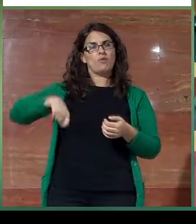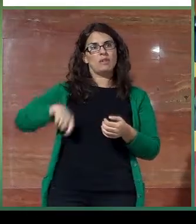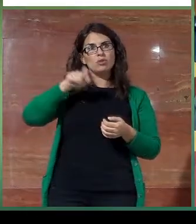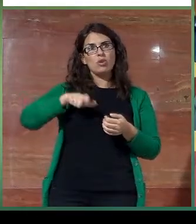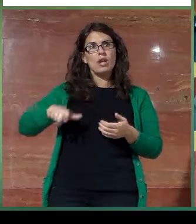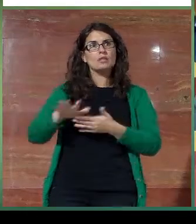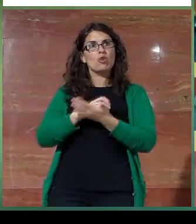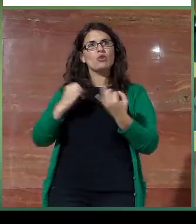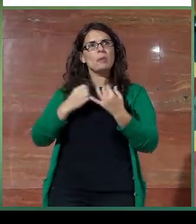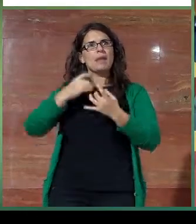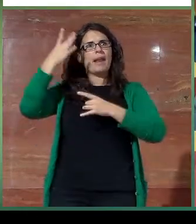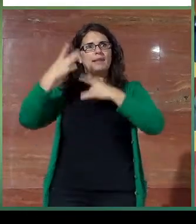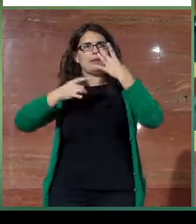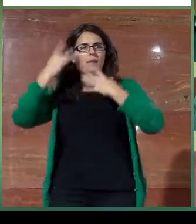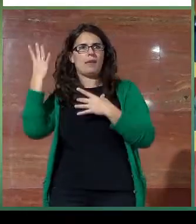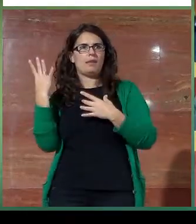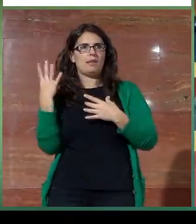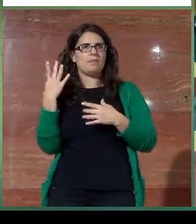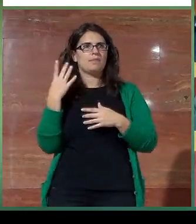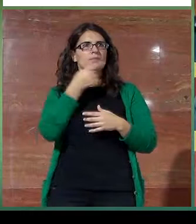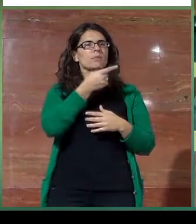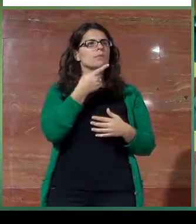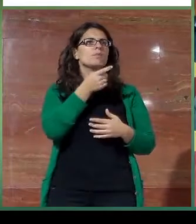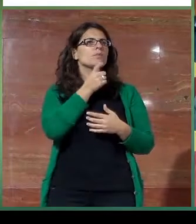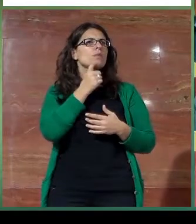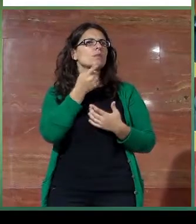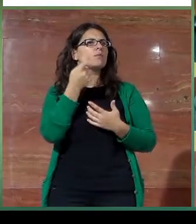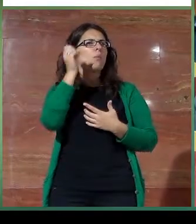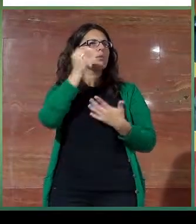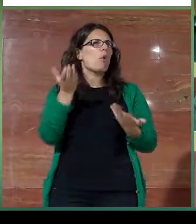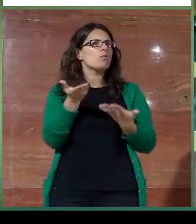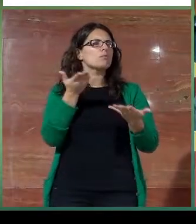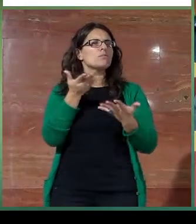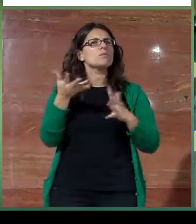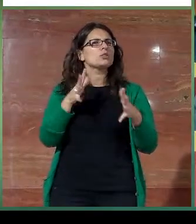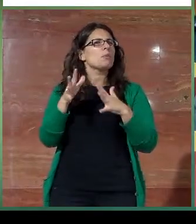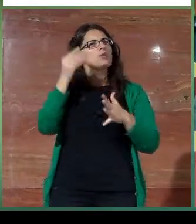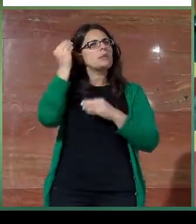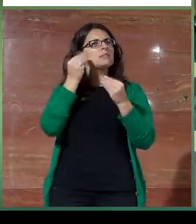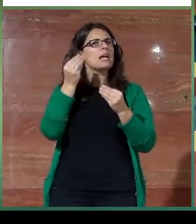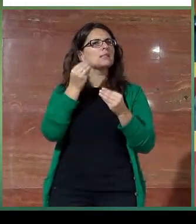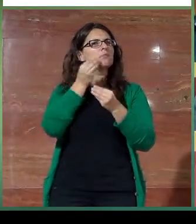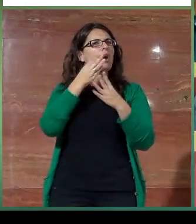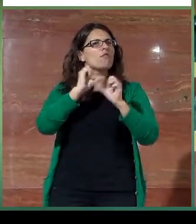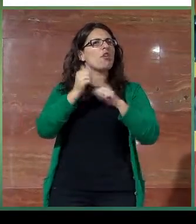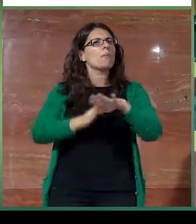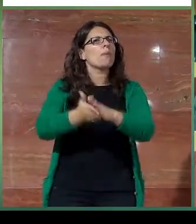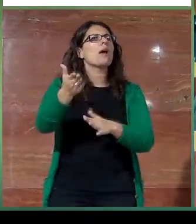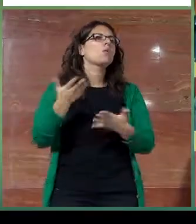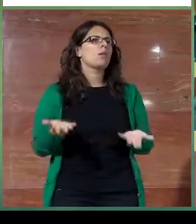echemos creatividad. ¿Cómo veis vosotros esto y qué pistas pensáis, por dónde pensáis que debemos ir?